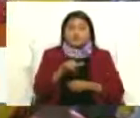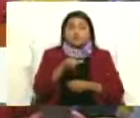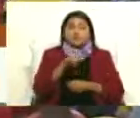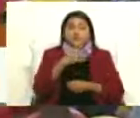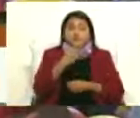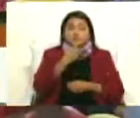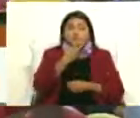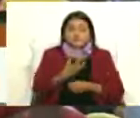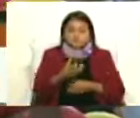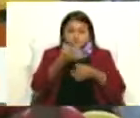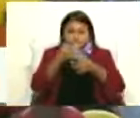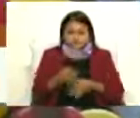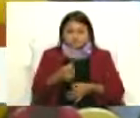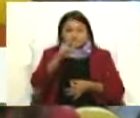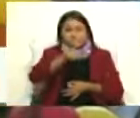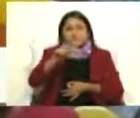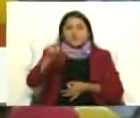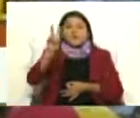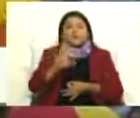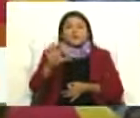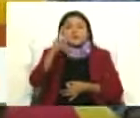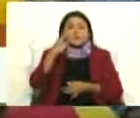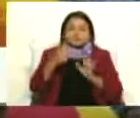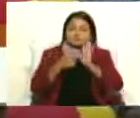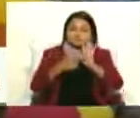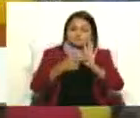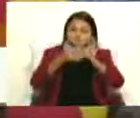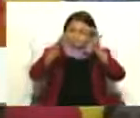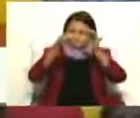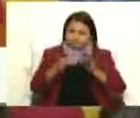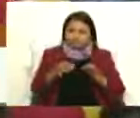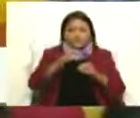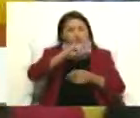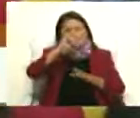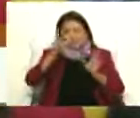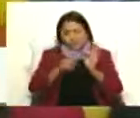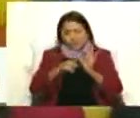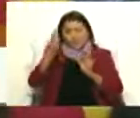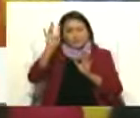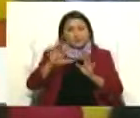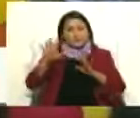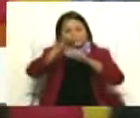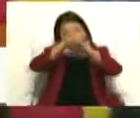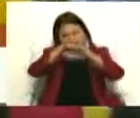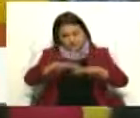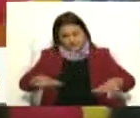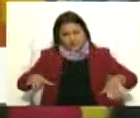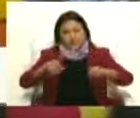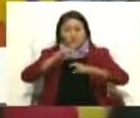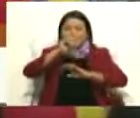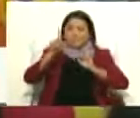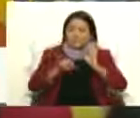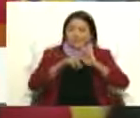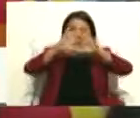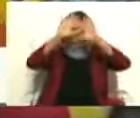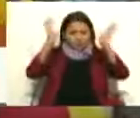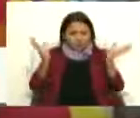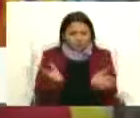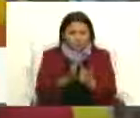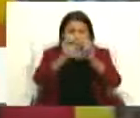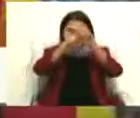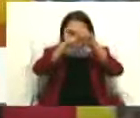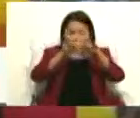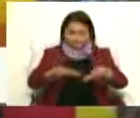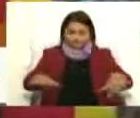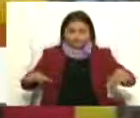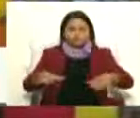diciembre, que el pueblo de venezolano se escuchará en los rincones del mundo, en todos los países del mundo, en este